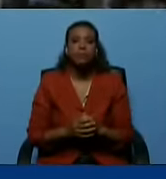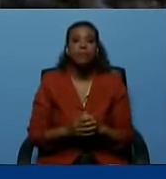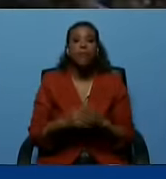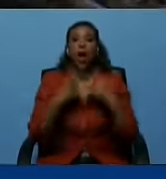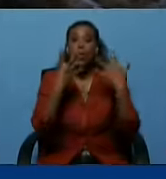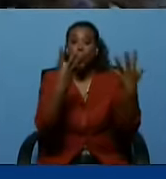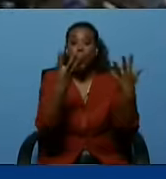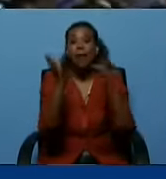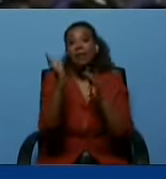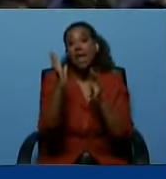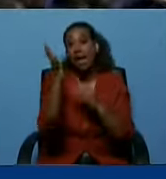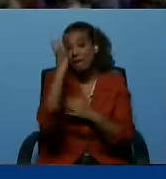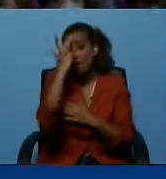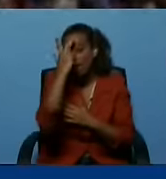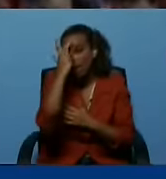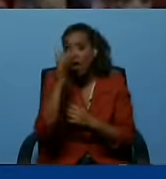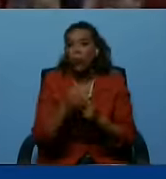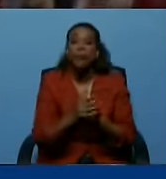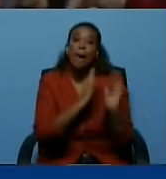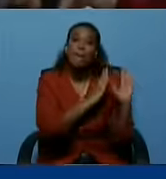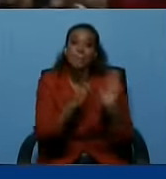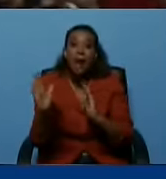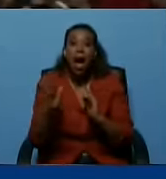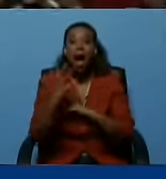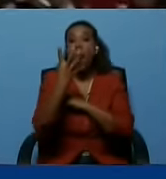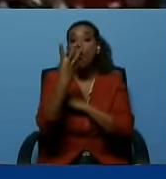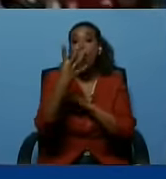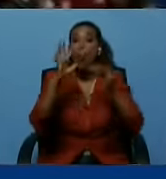9 de febrero, lanzamos el plan 4F.